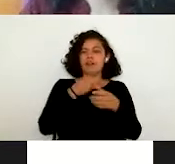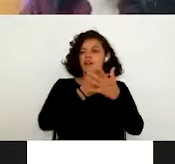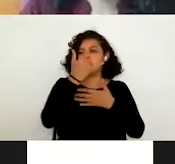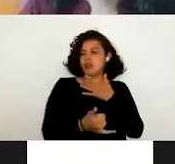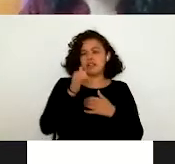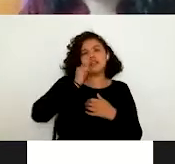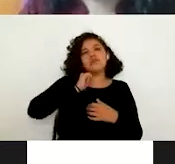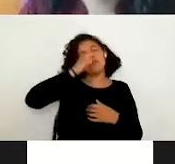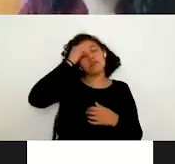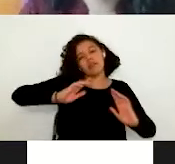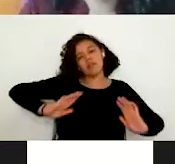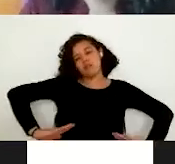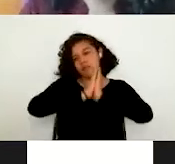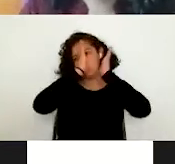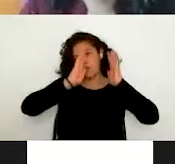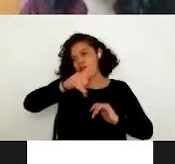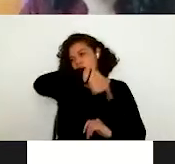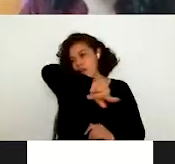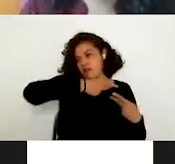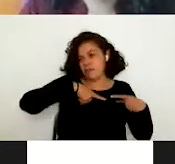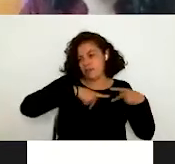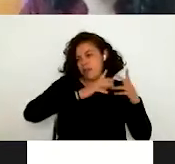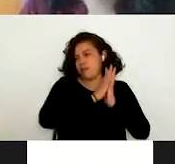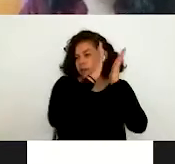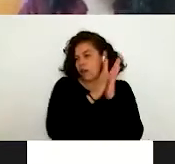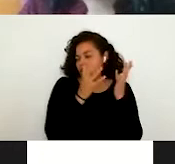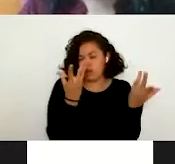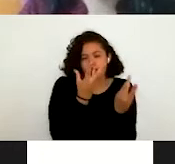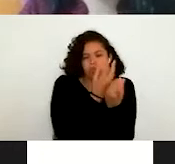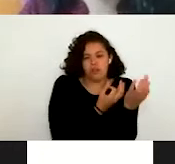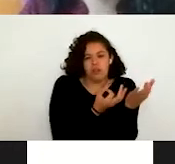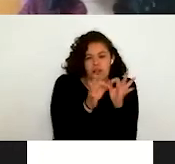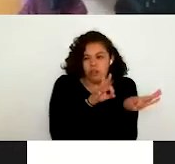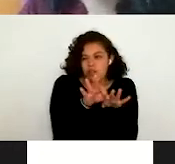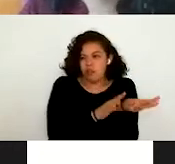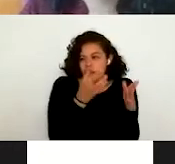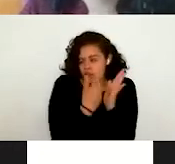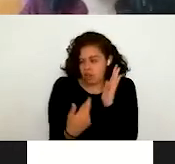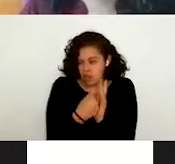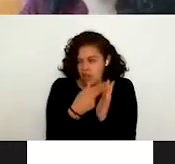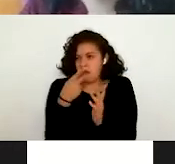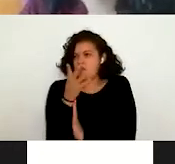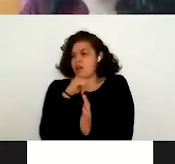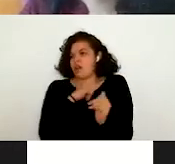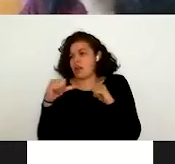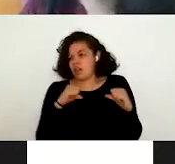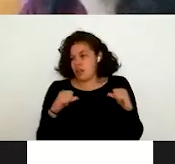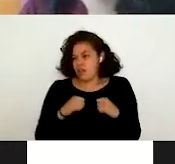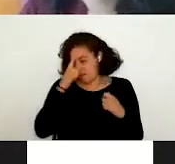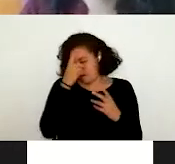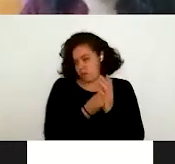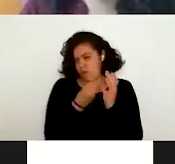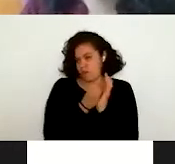hacer partícipe a la población con la que estoy trabajando del taller, de la actividad, ¿no? Del curso,